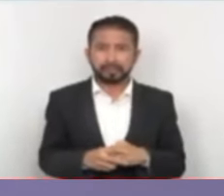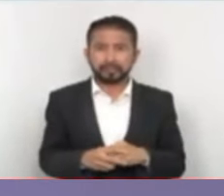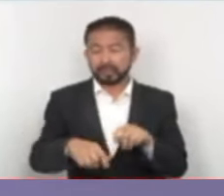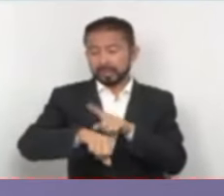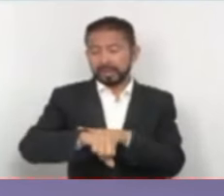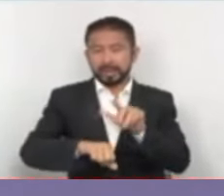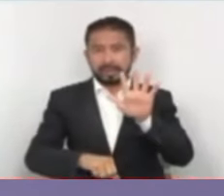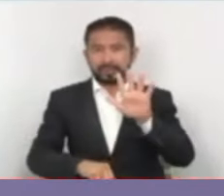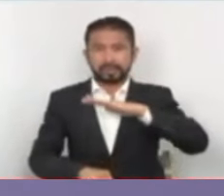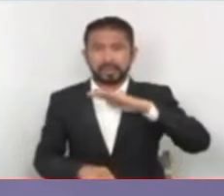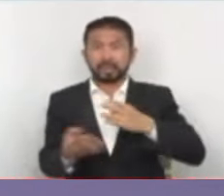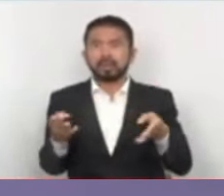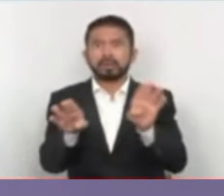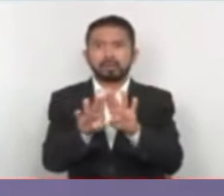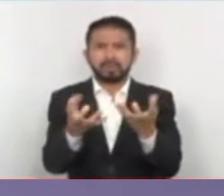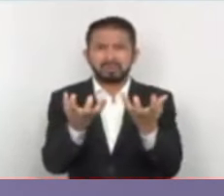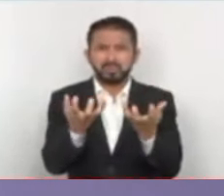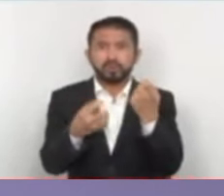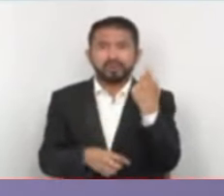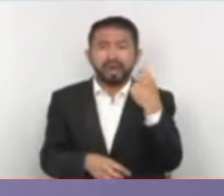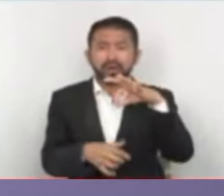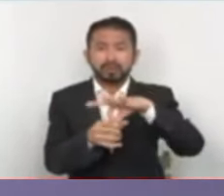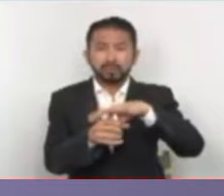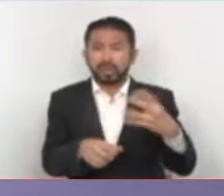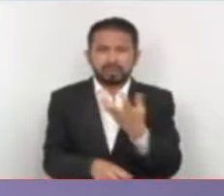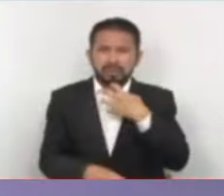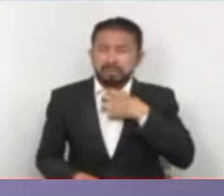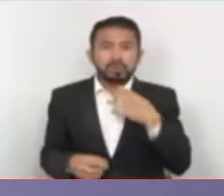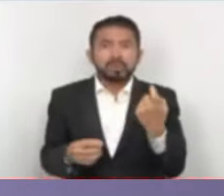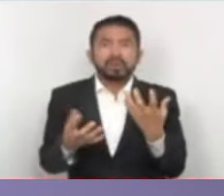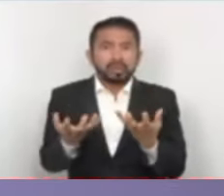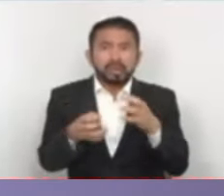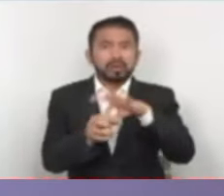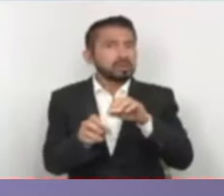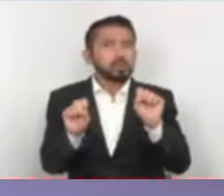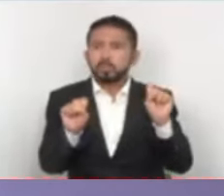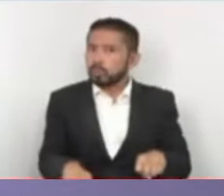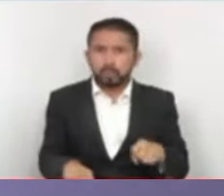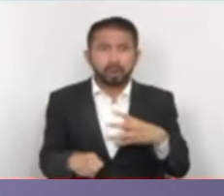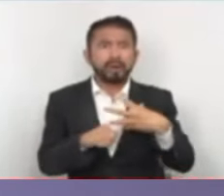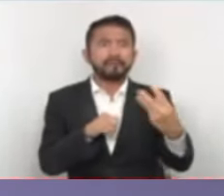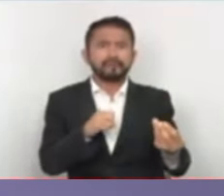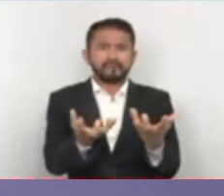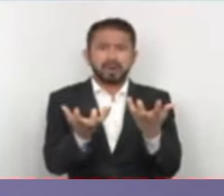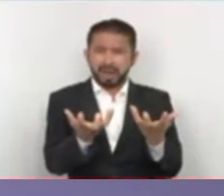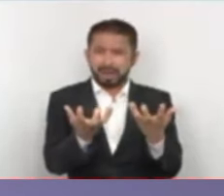las 5 de la tarde les habían cerrado algunos centros de votación con gente afuera, incluso